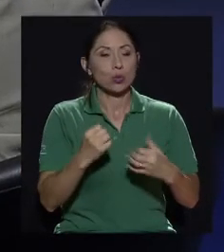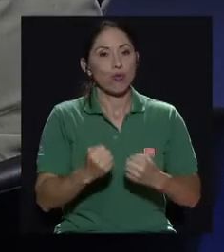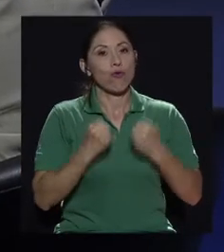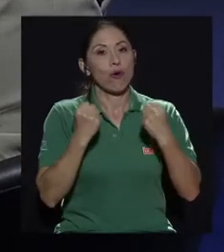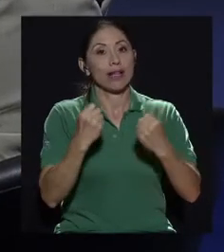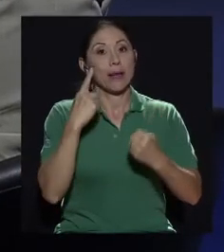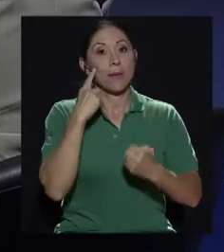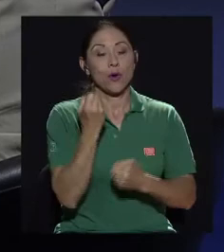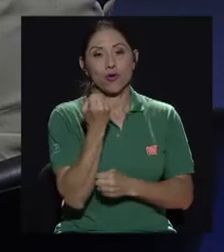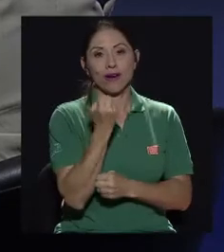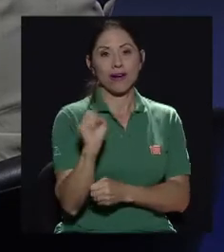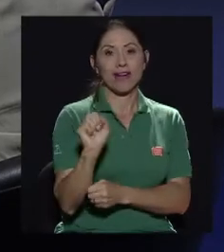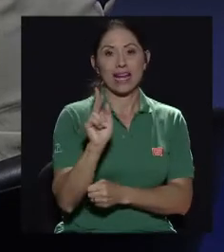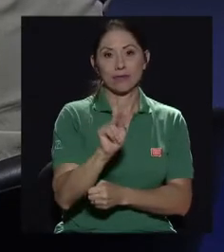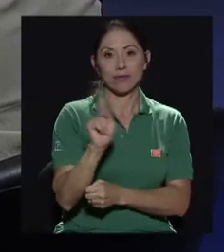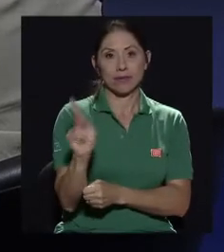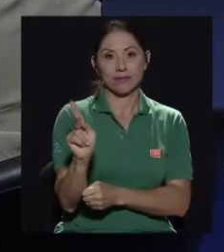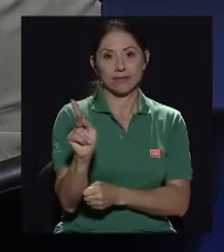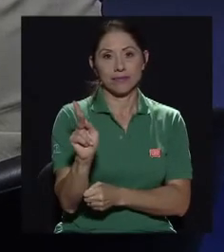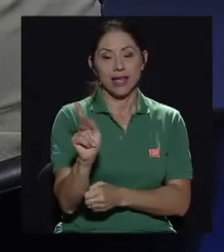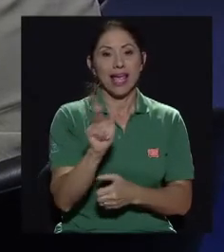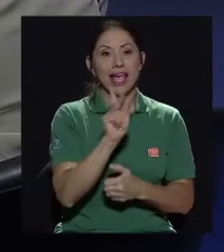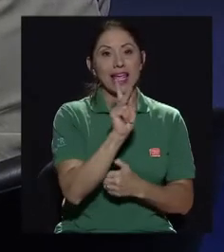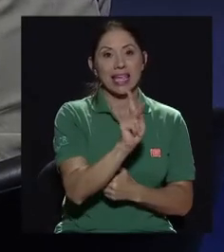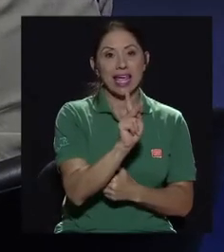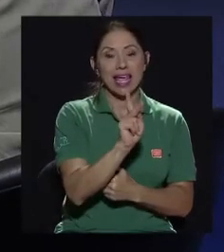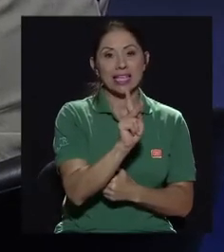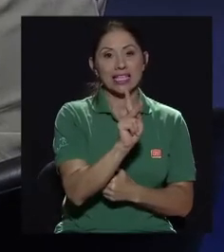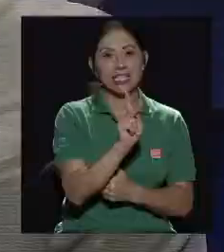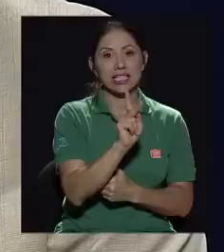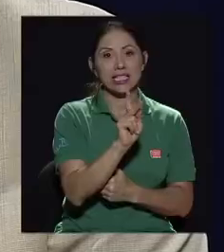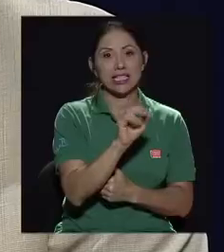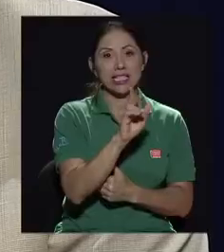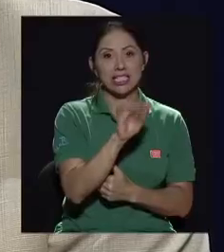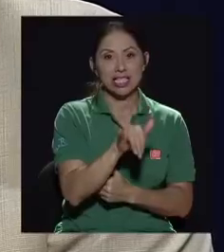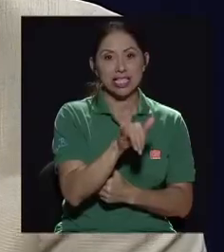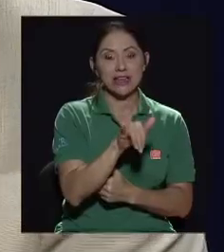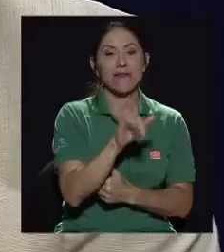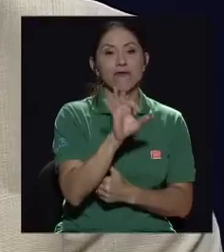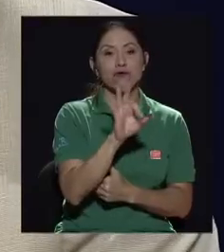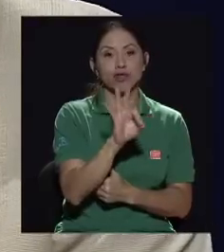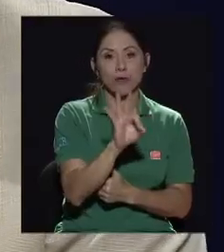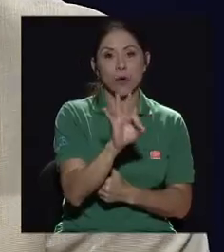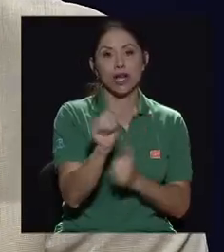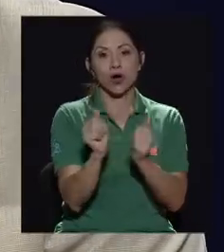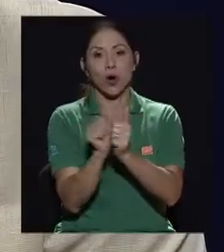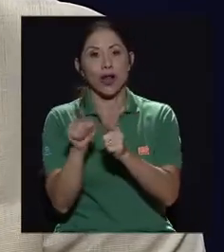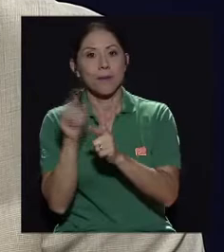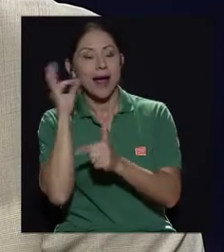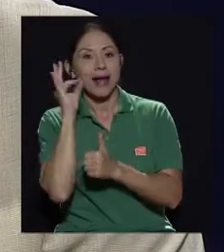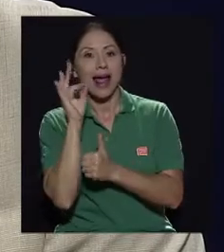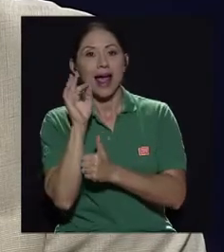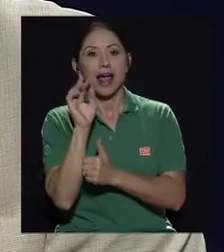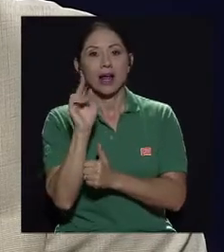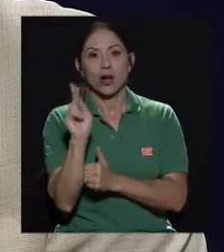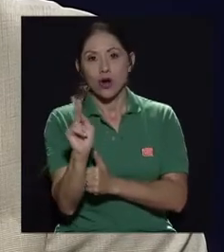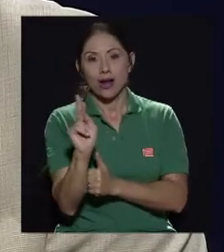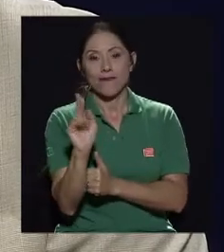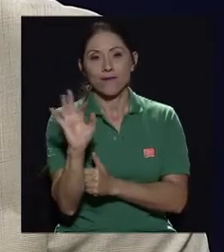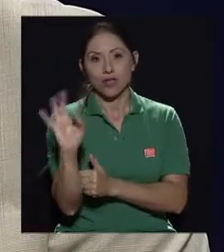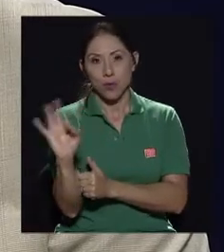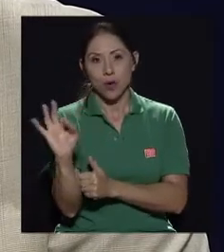una rebelión de la doble acá kenji fujimori versus hermana keiko fujimori entonces en fracc y este al